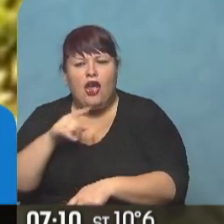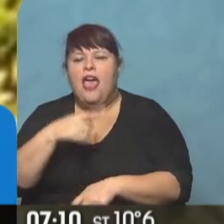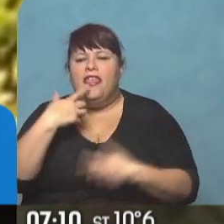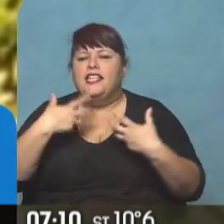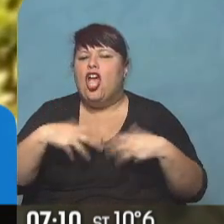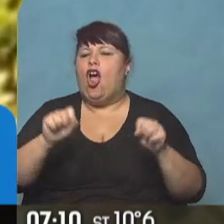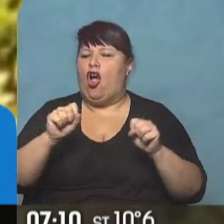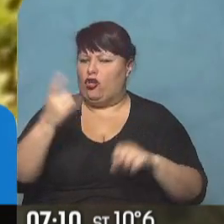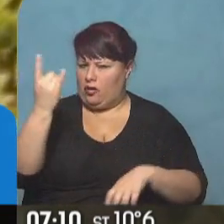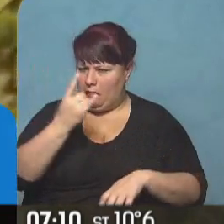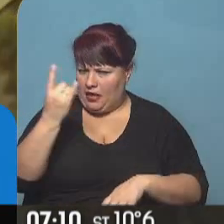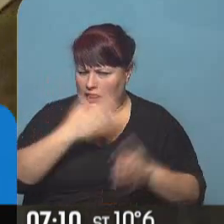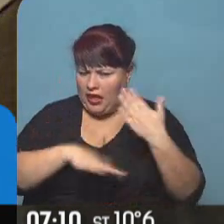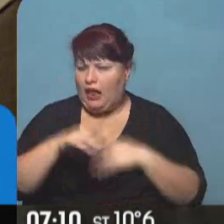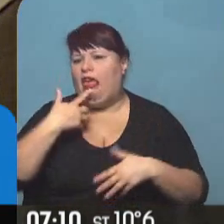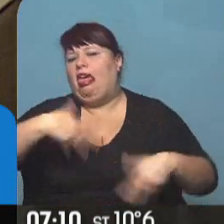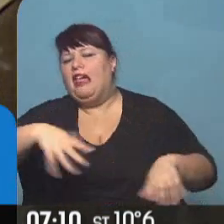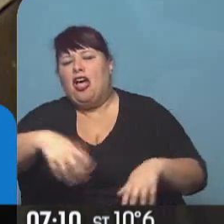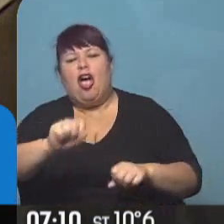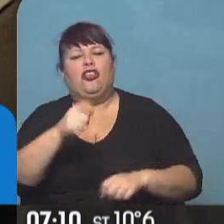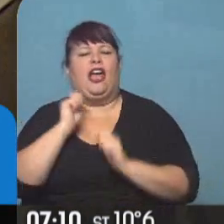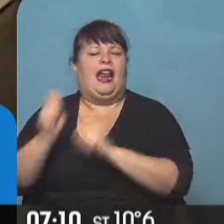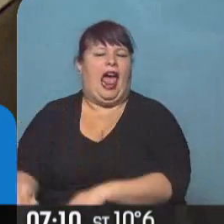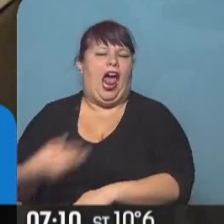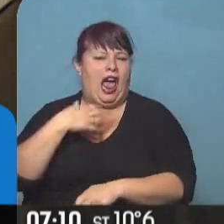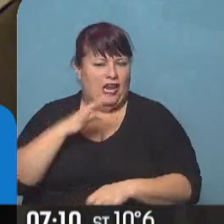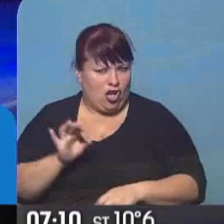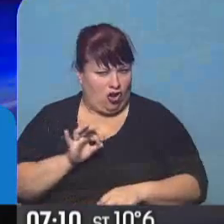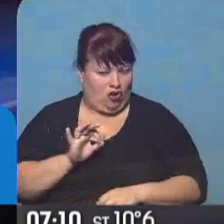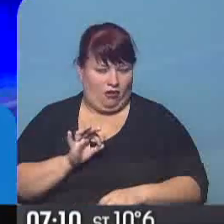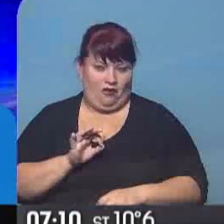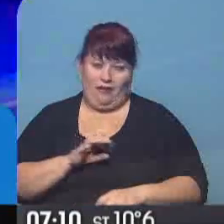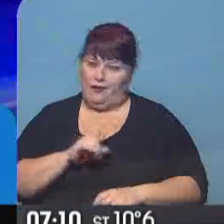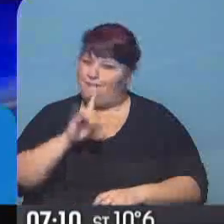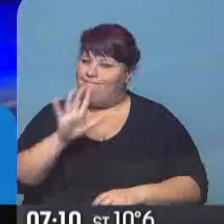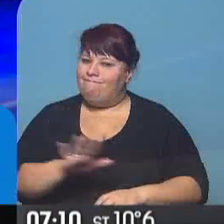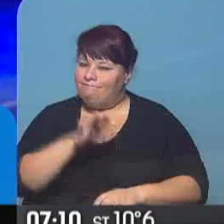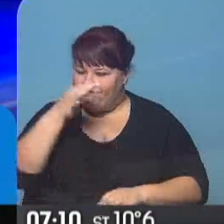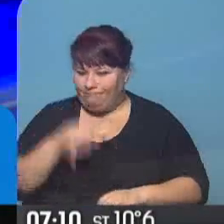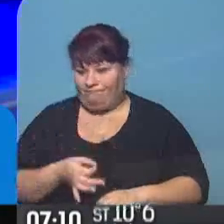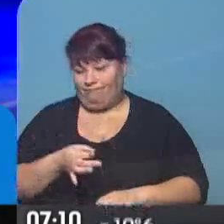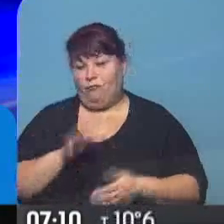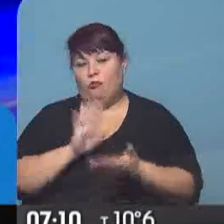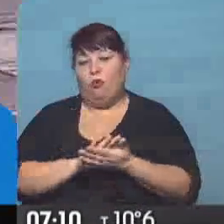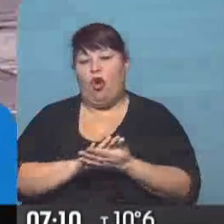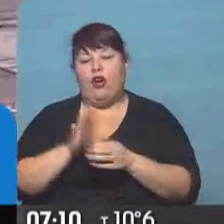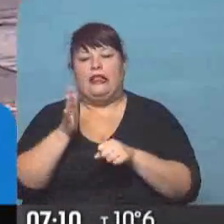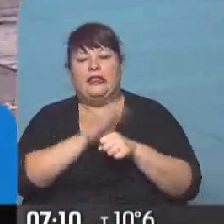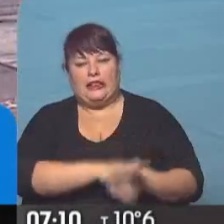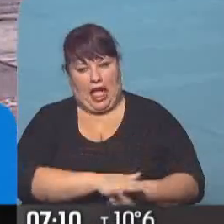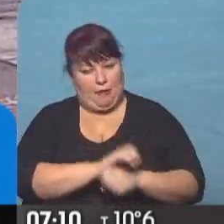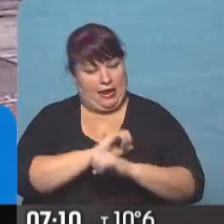que lo había encontrado por ahí tirado y se lo había dado a su hijo. Está sospechado entonces por el delito de